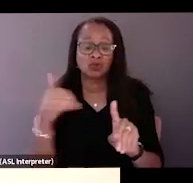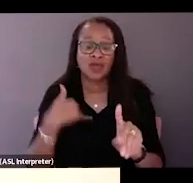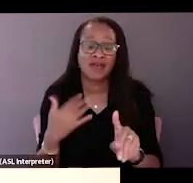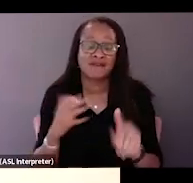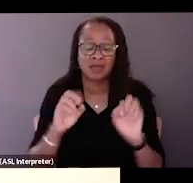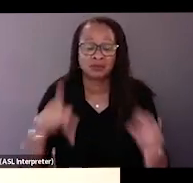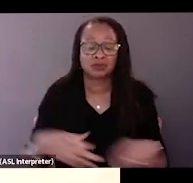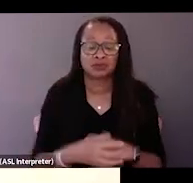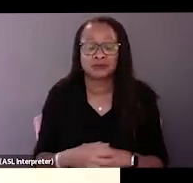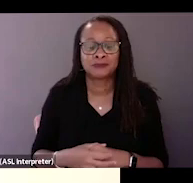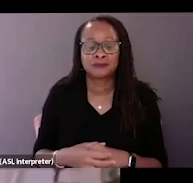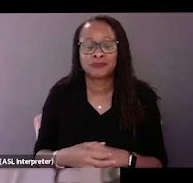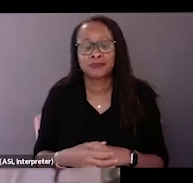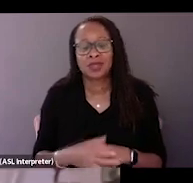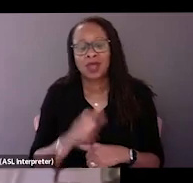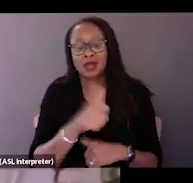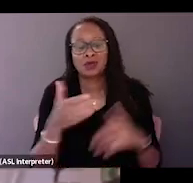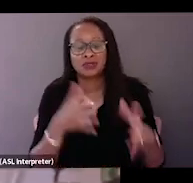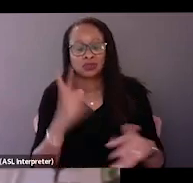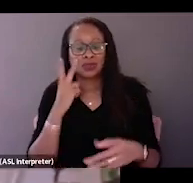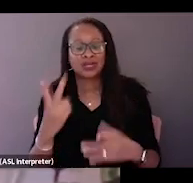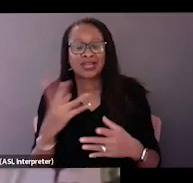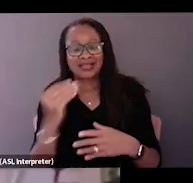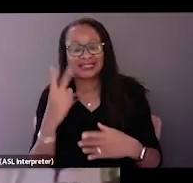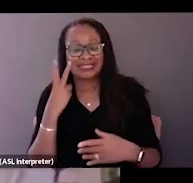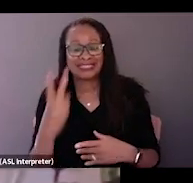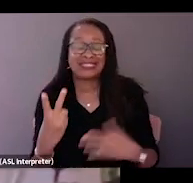y de percibir el mundo.